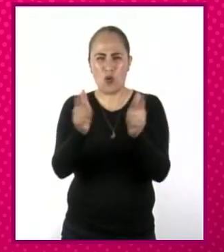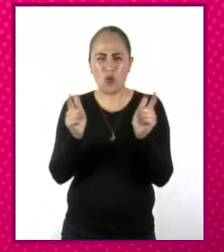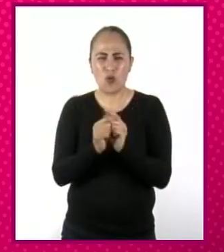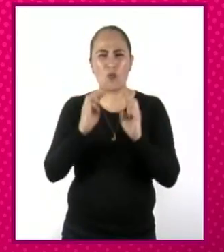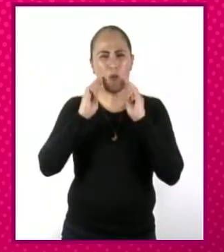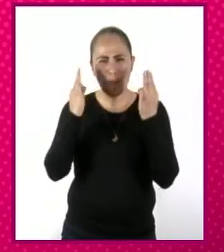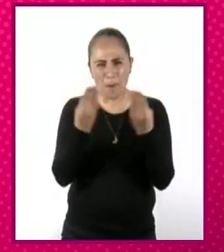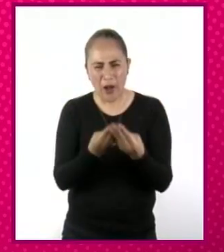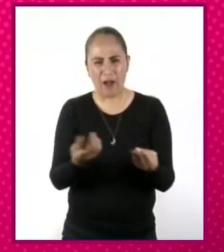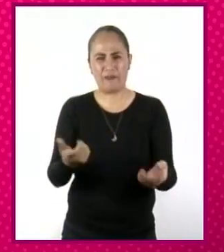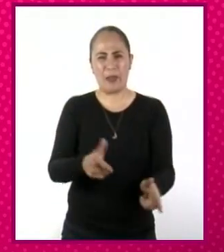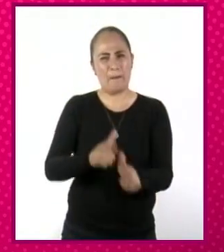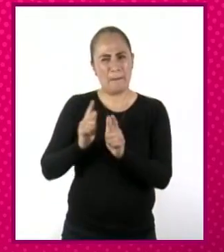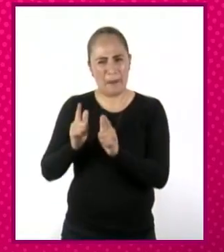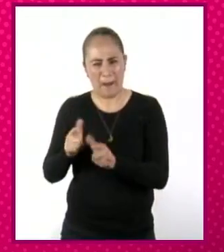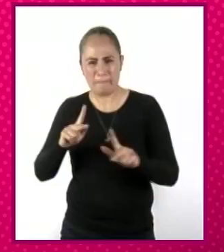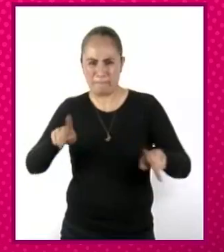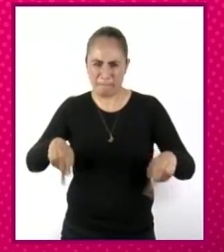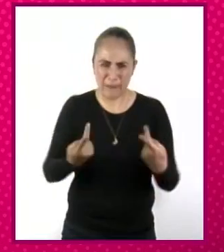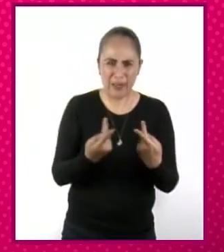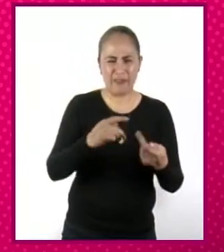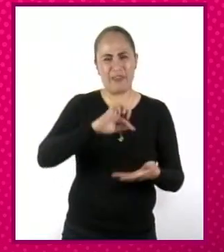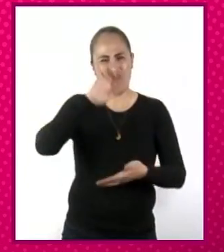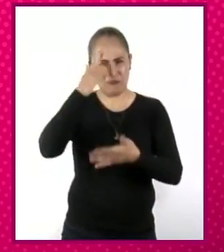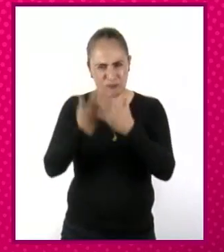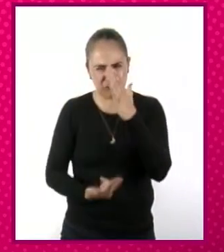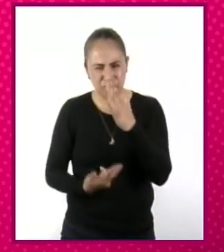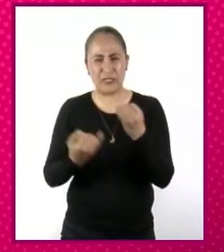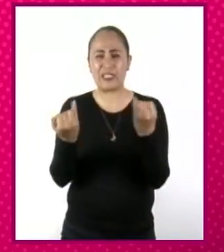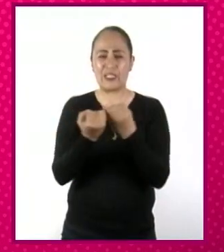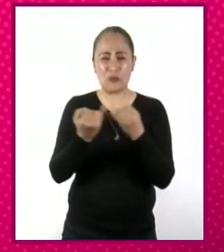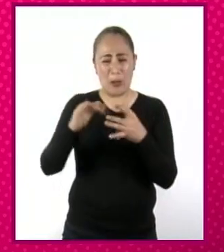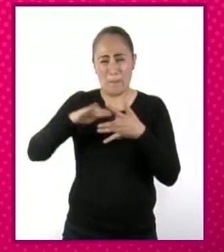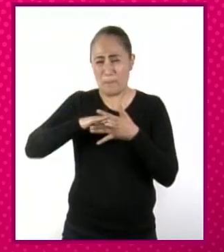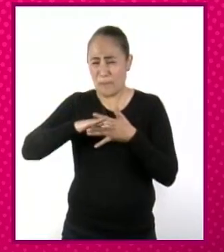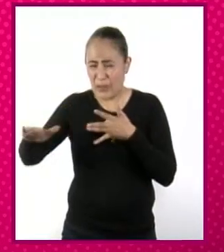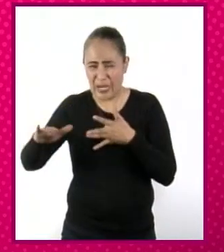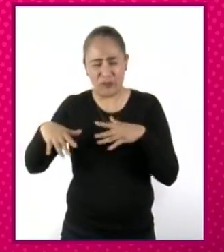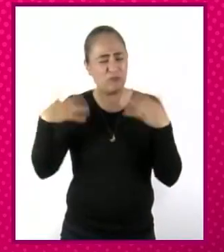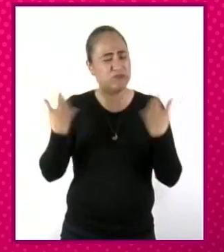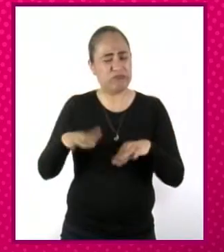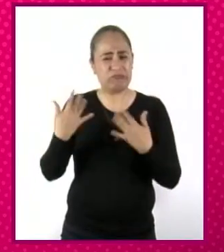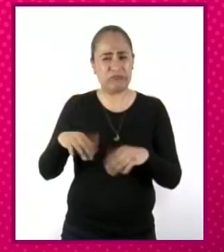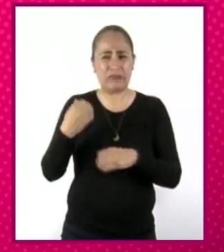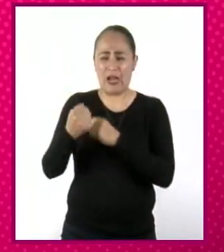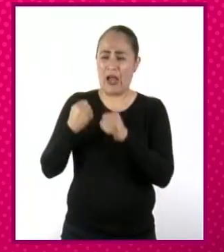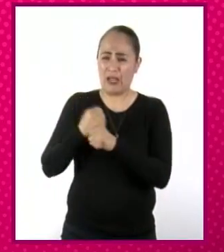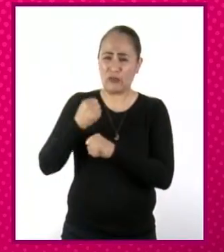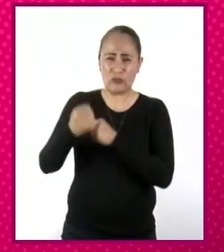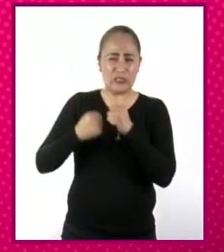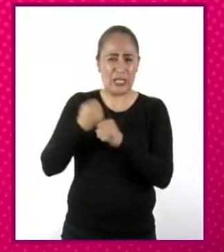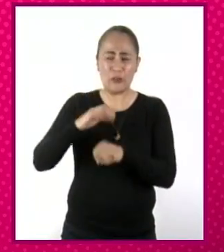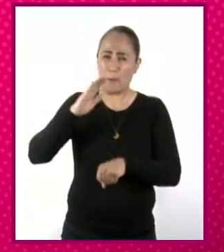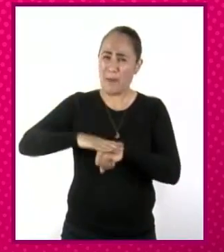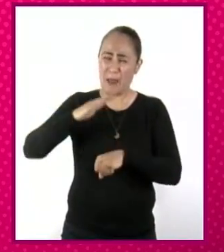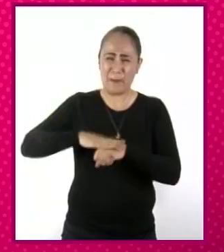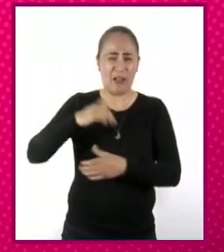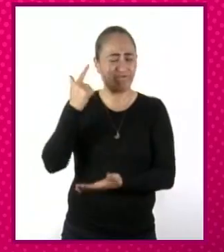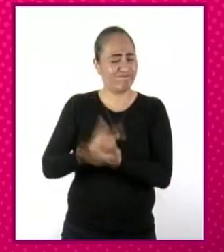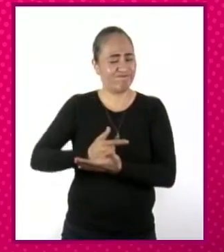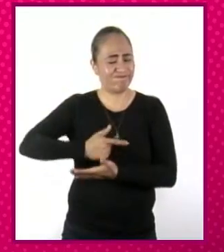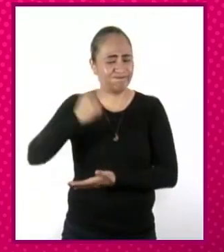de armas, los problemas de migración que como vemos han sido gravísimos en los últimos años